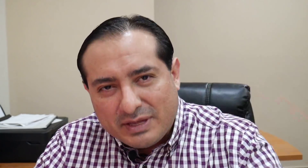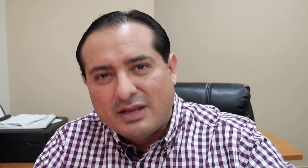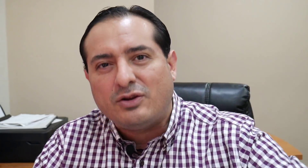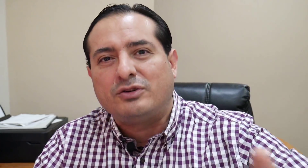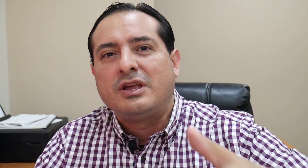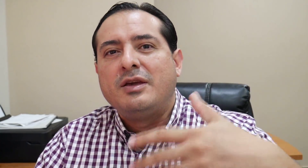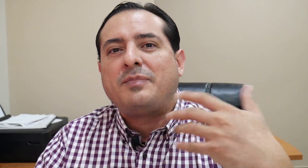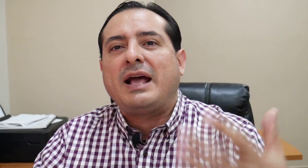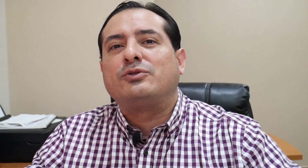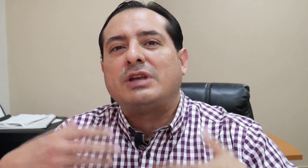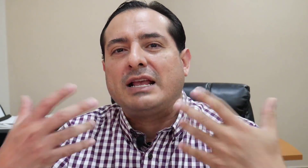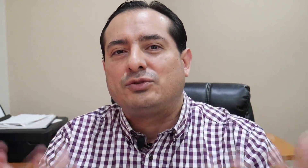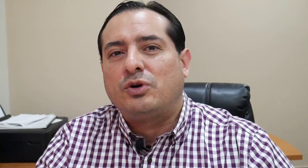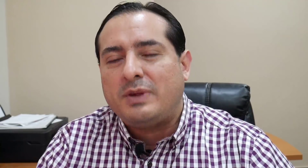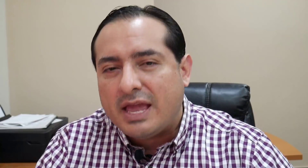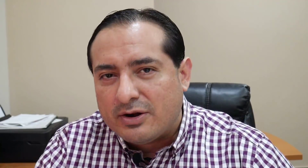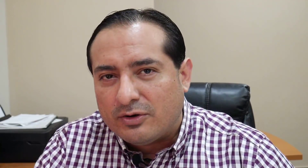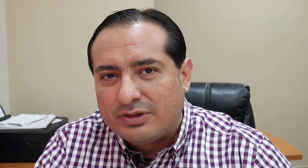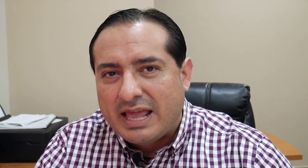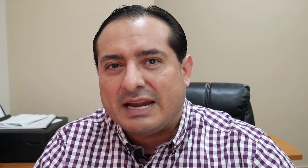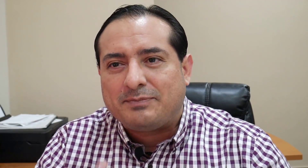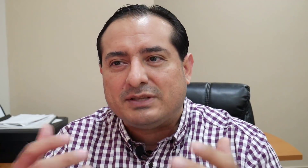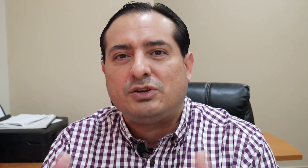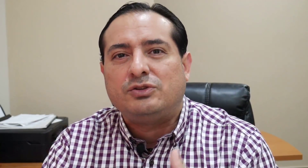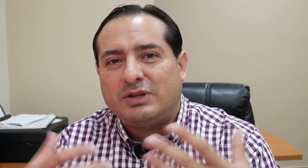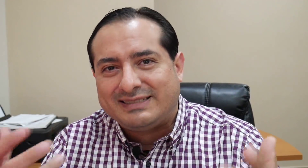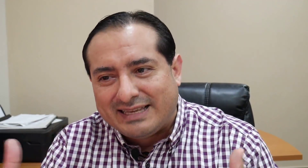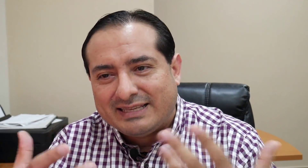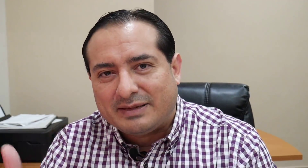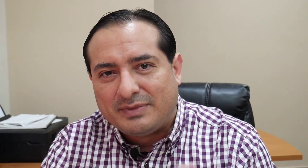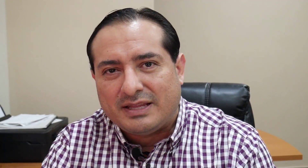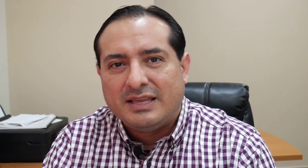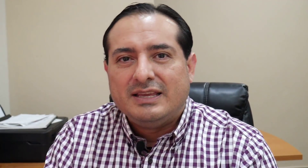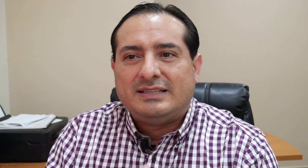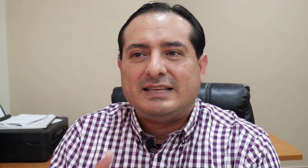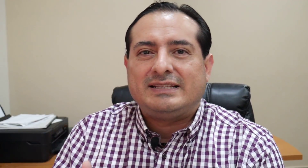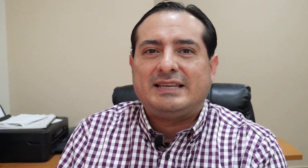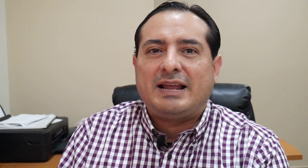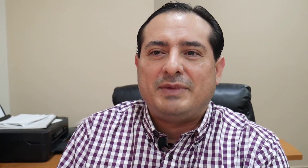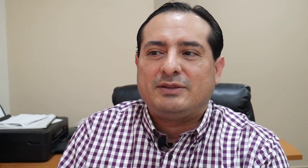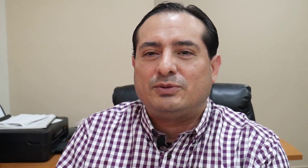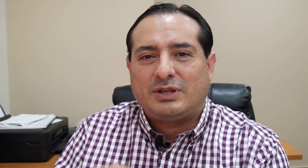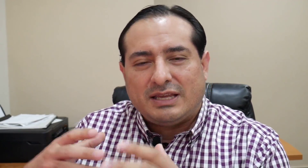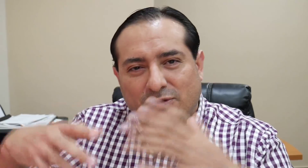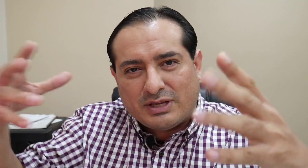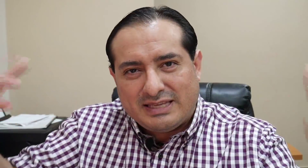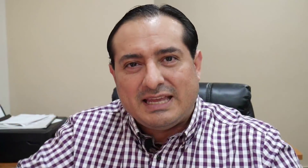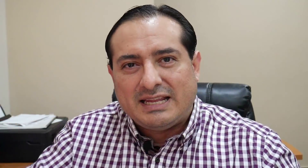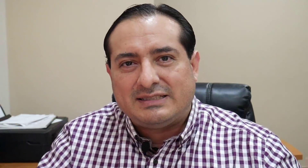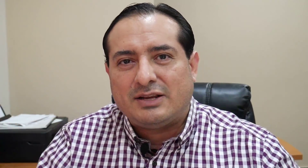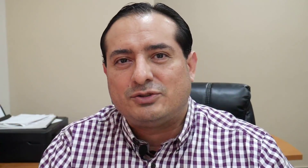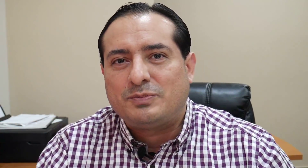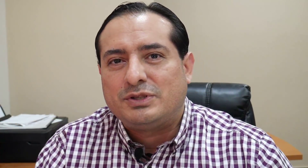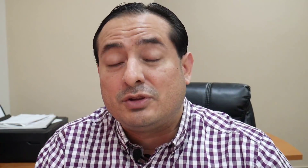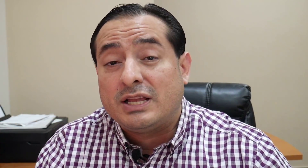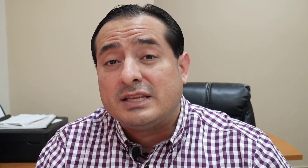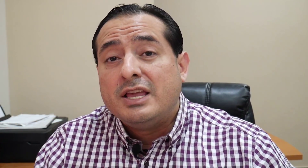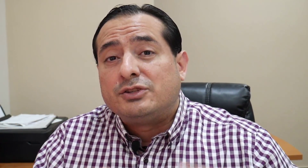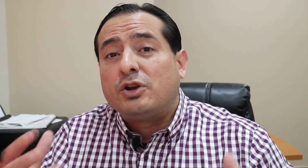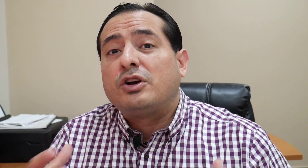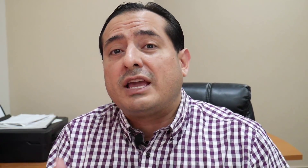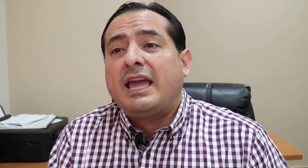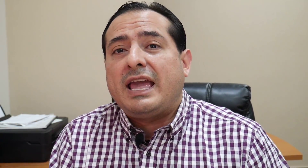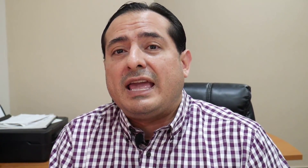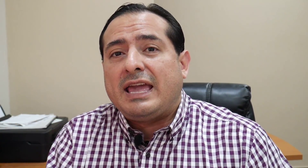reprimirlos para acusar a su gobierno de represión y una serie también de señalamientos que es lo que quieren hacer los opositores